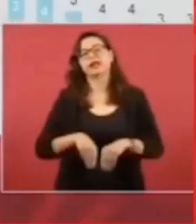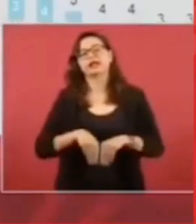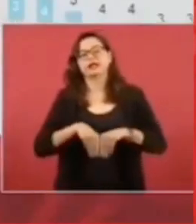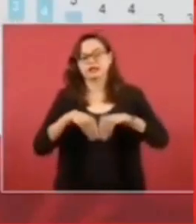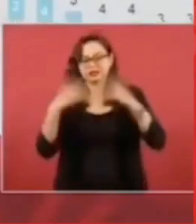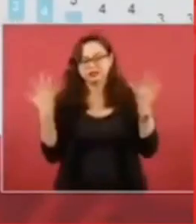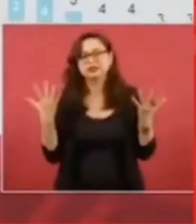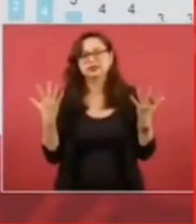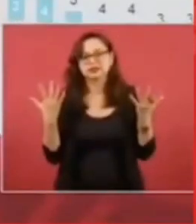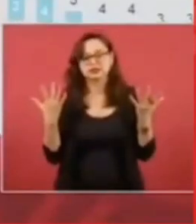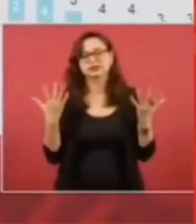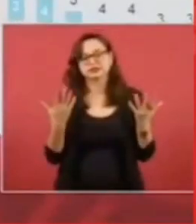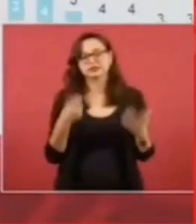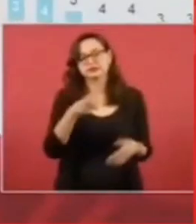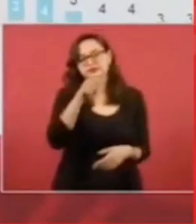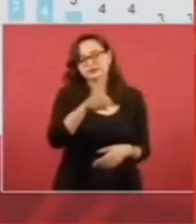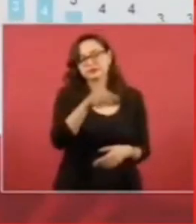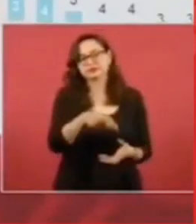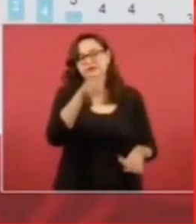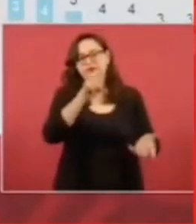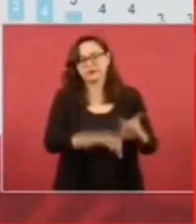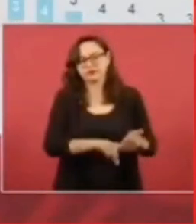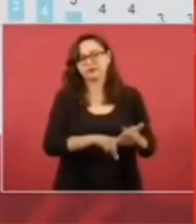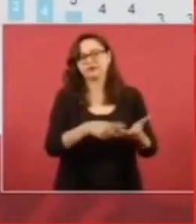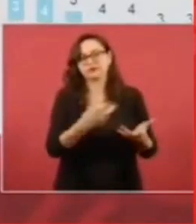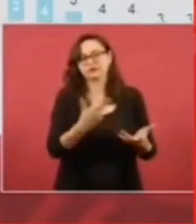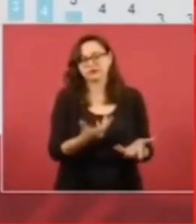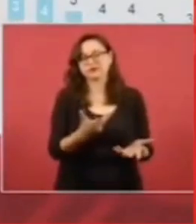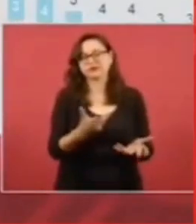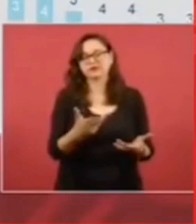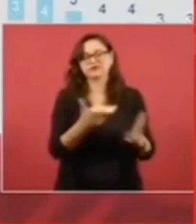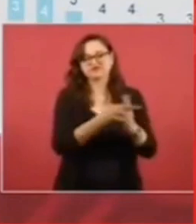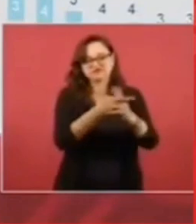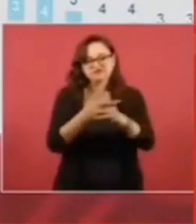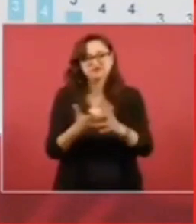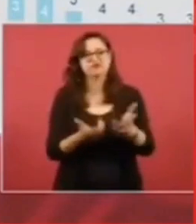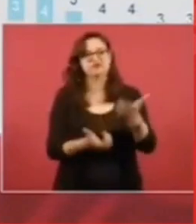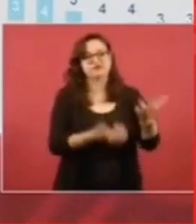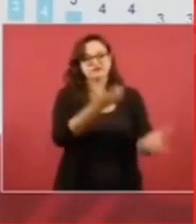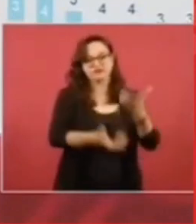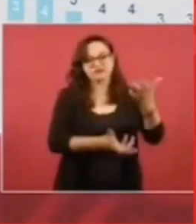llevaron a cabo estas acciones, de hacer también propaganda.